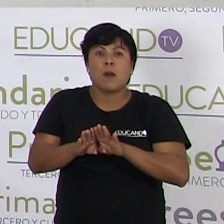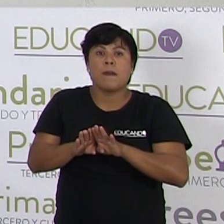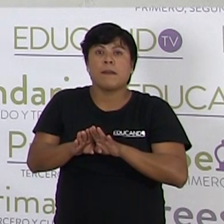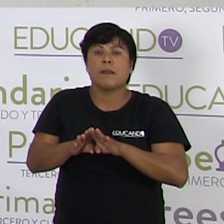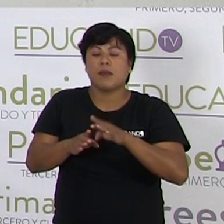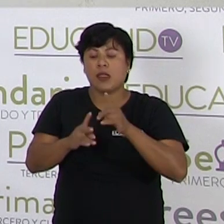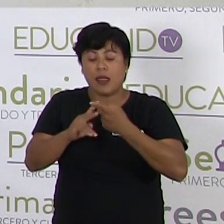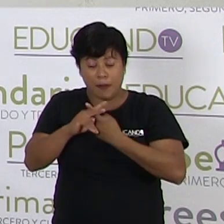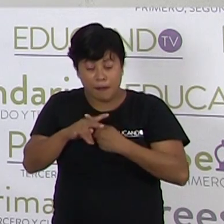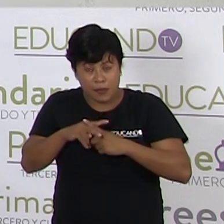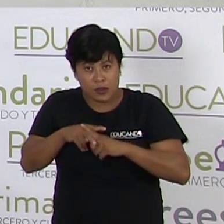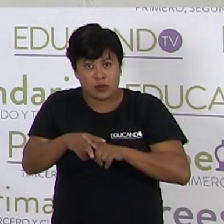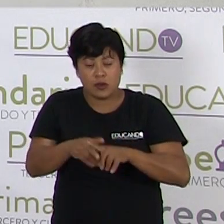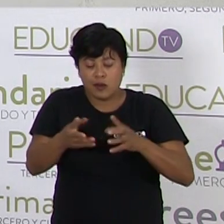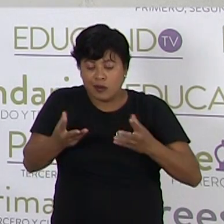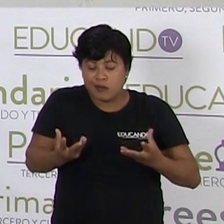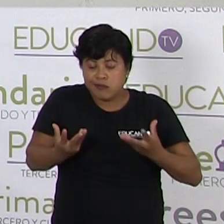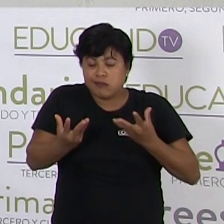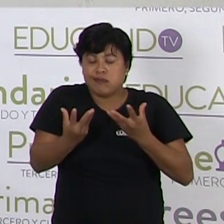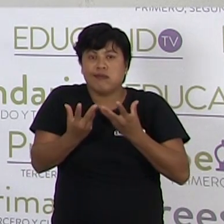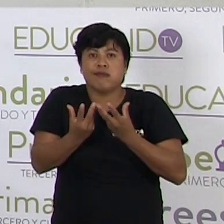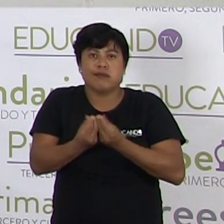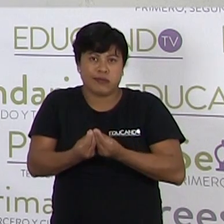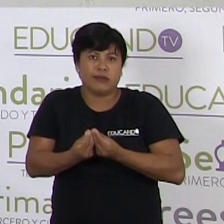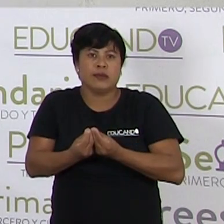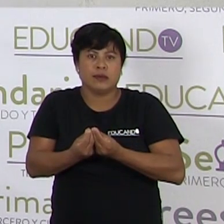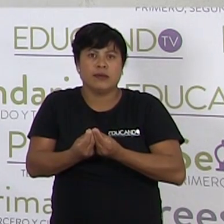se formó